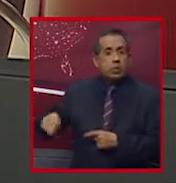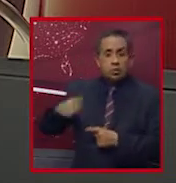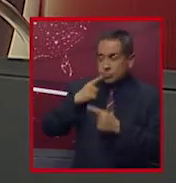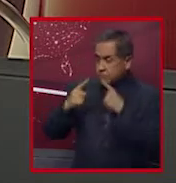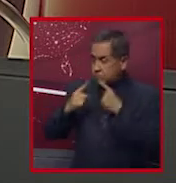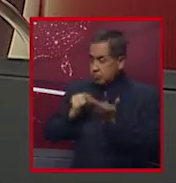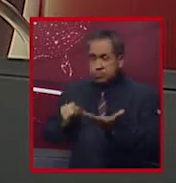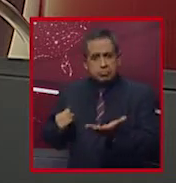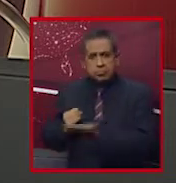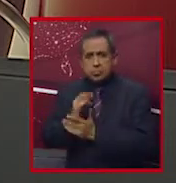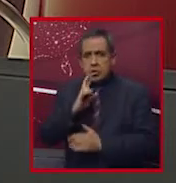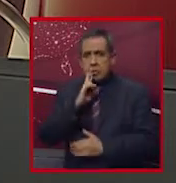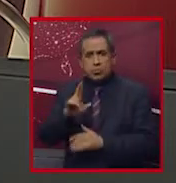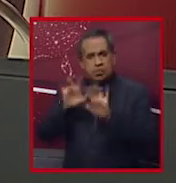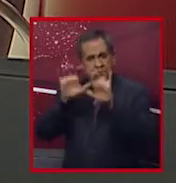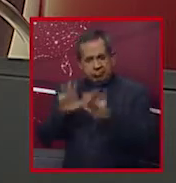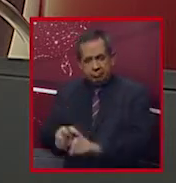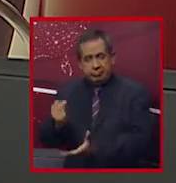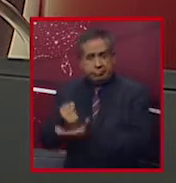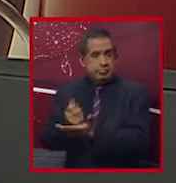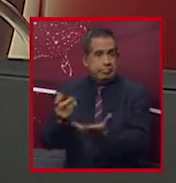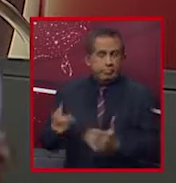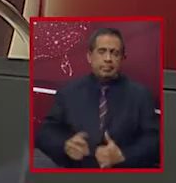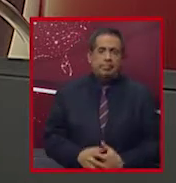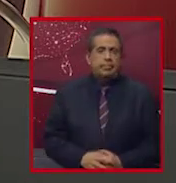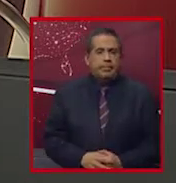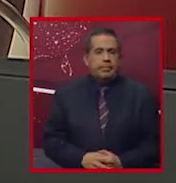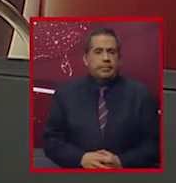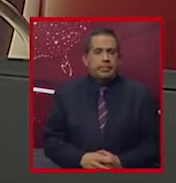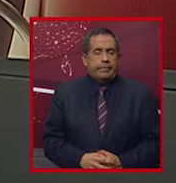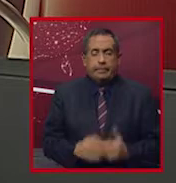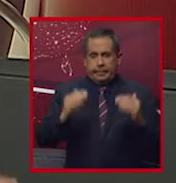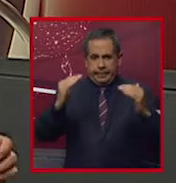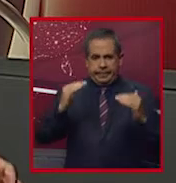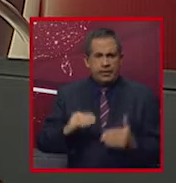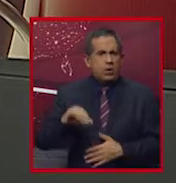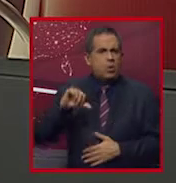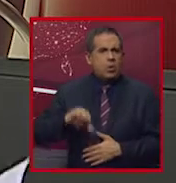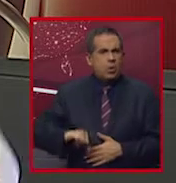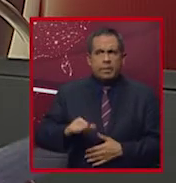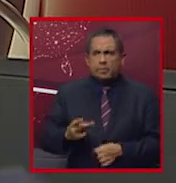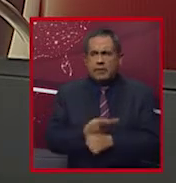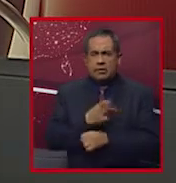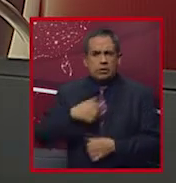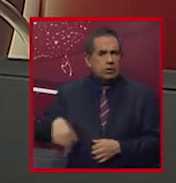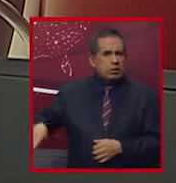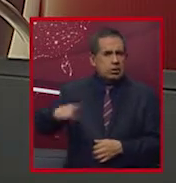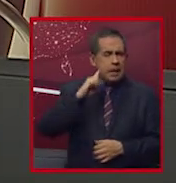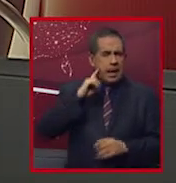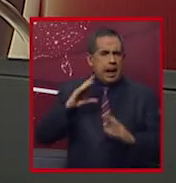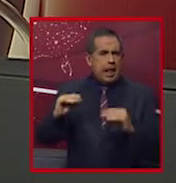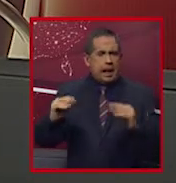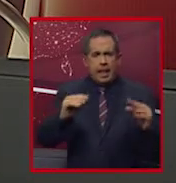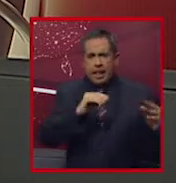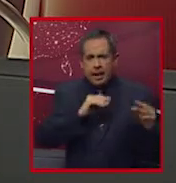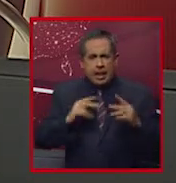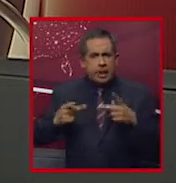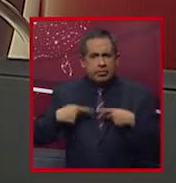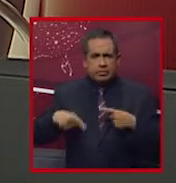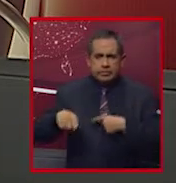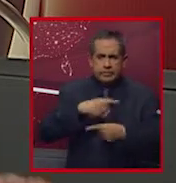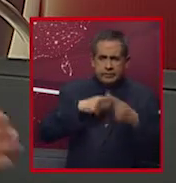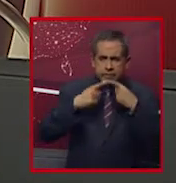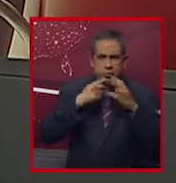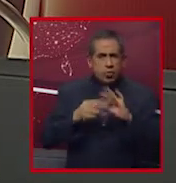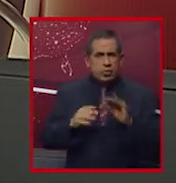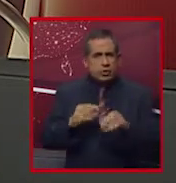turno correspondiente. Bueno, vamos con el tema de este día que ha estado, por supuesto, en la opinión pública, en las redes sociales y, por supuesto,